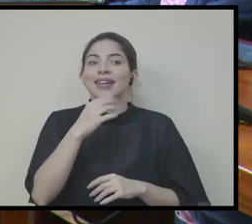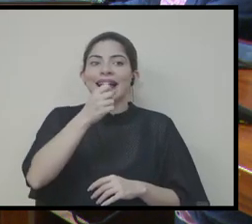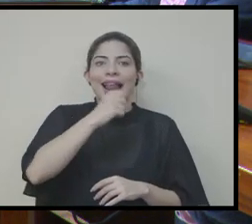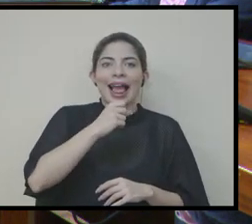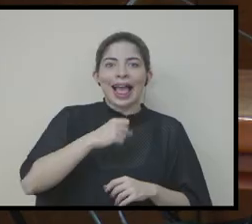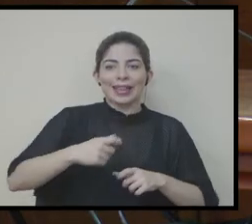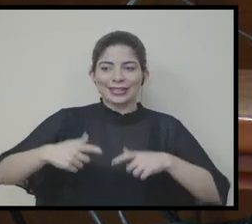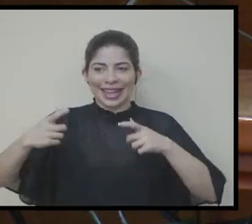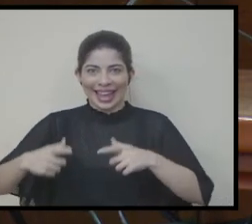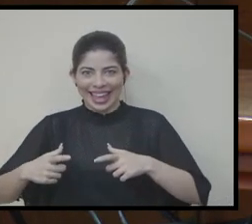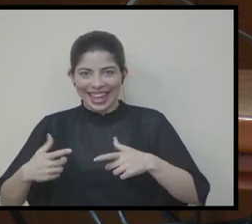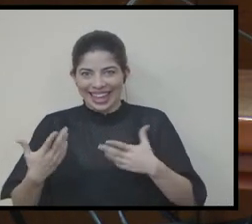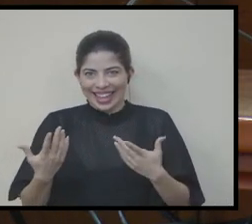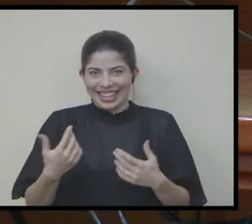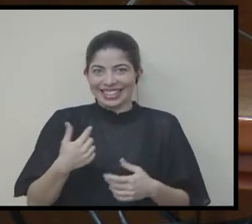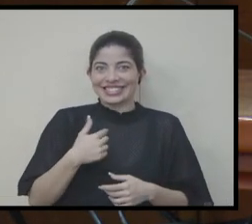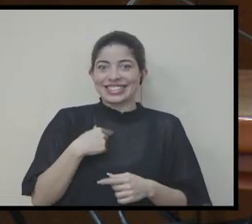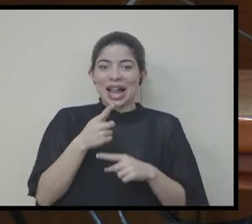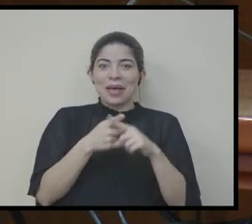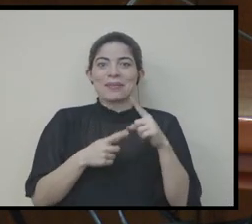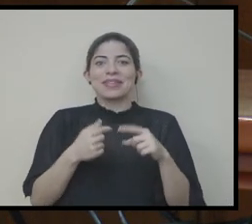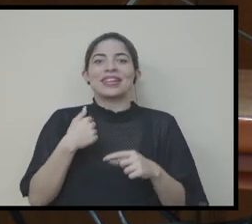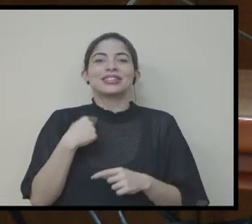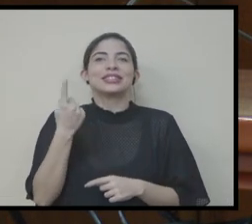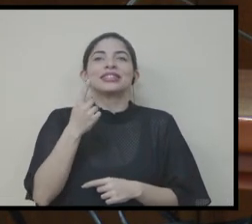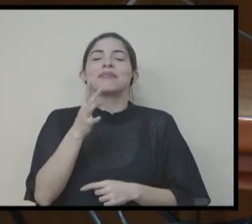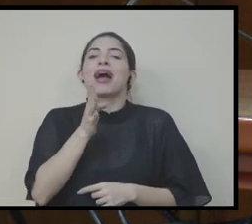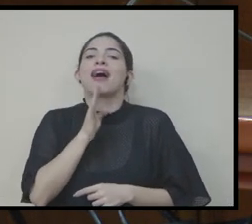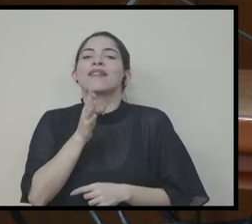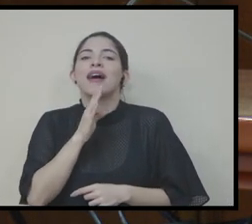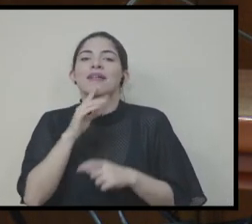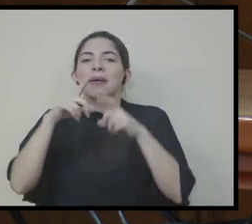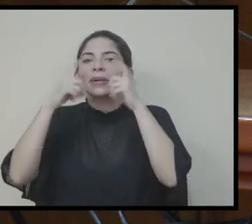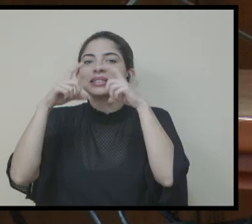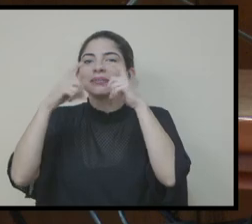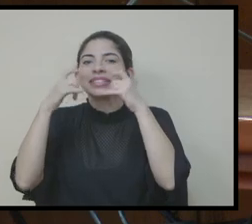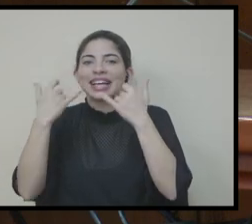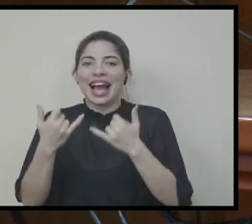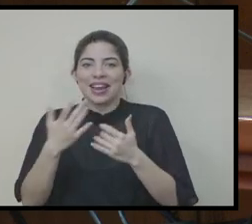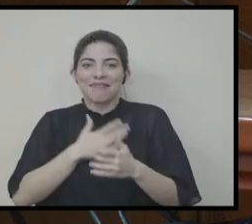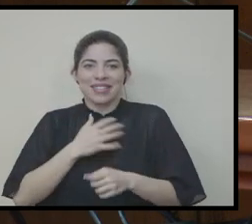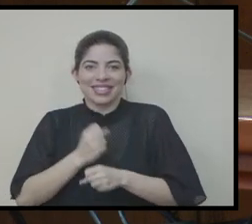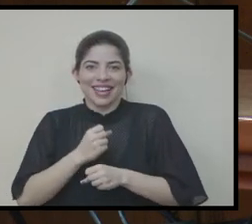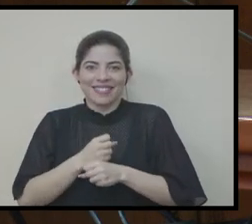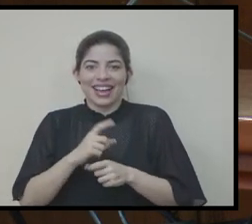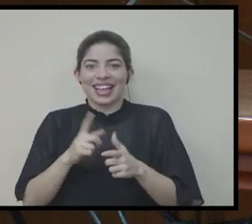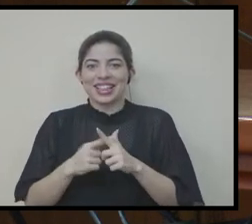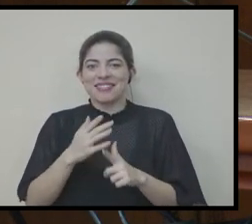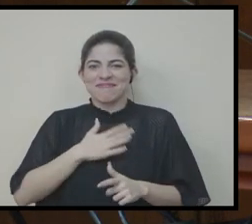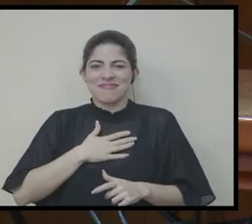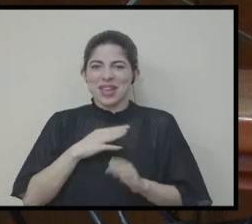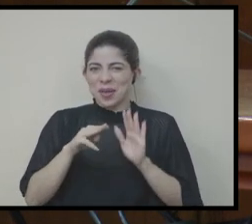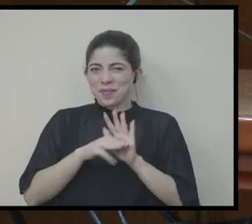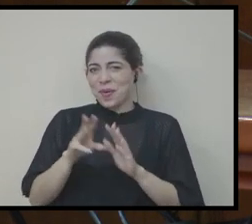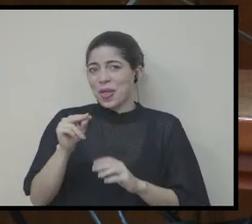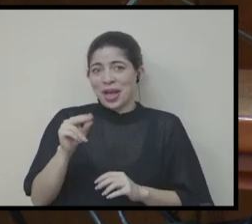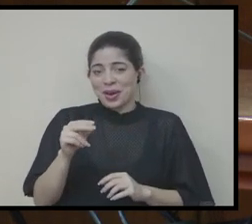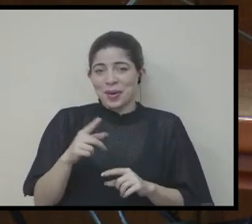queque, y yo por la mitad del tiempo hablo de mascarillas ahora en mi trabajo, y bueno, lo mío no es la moda,